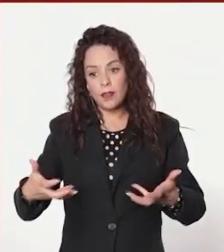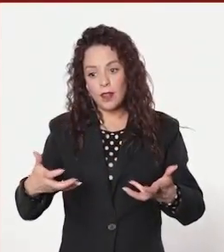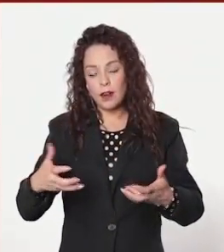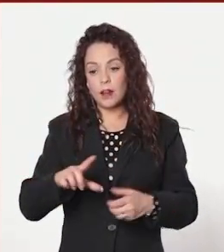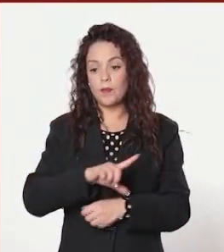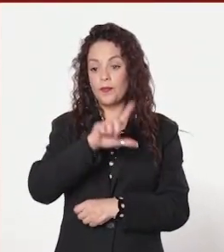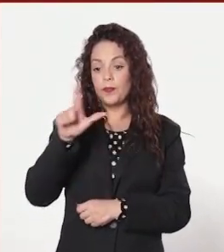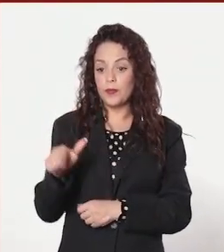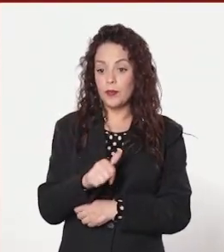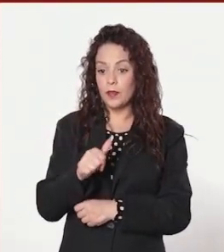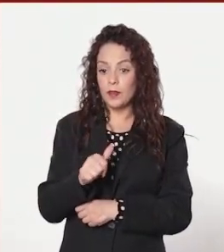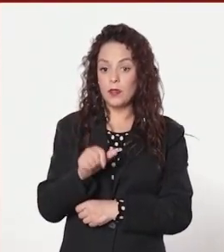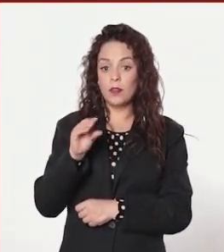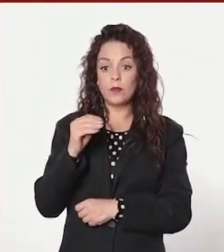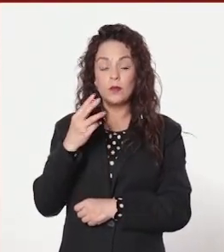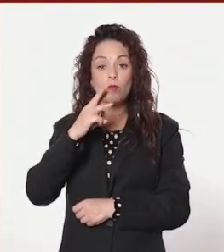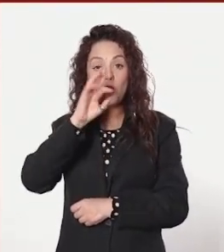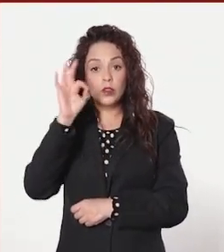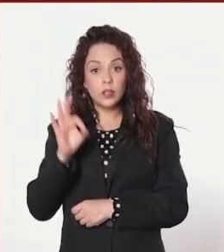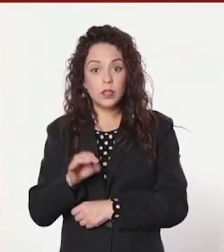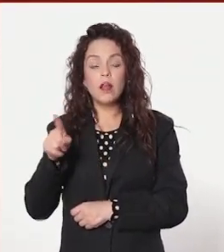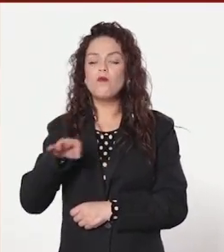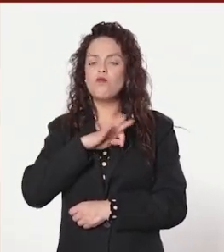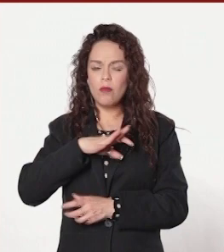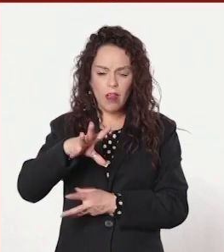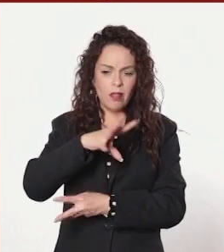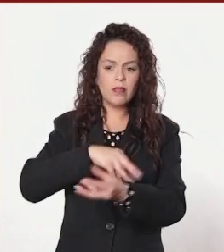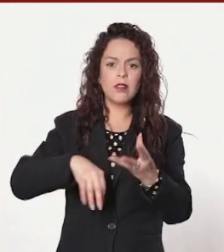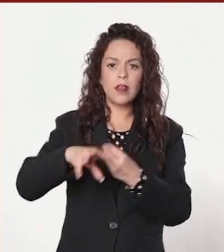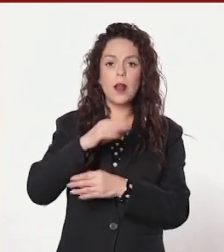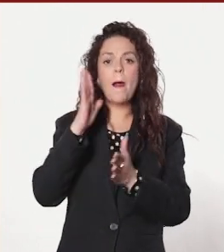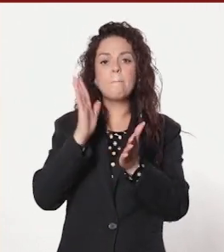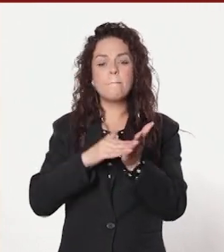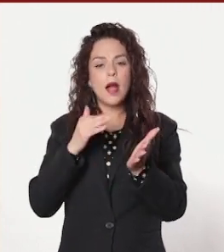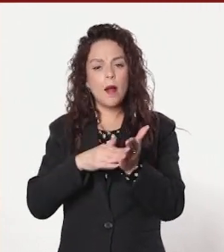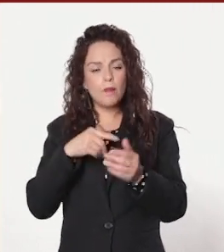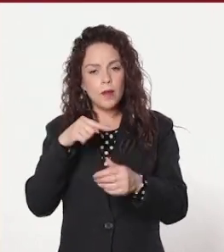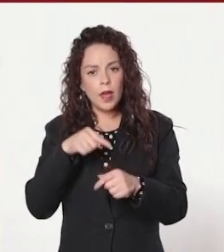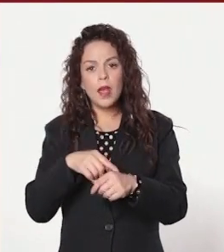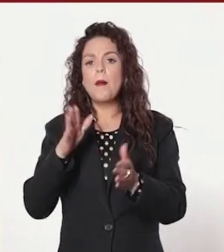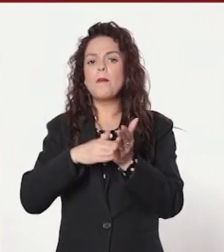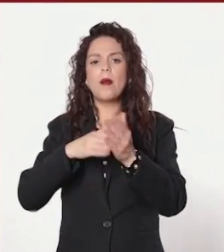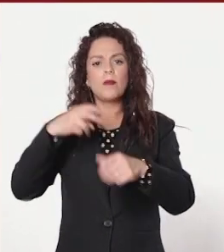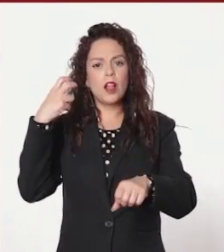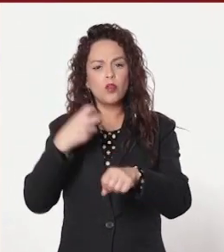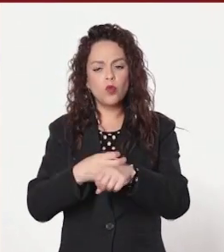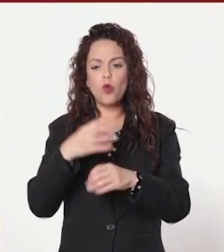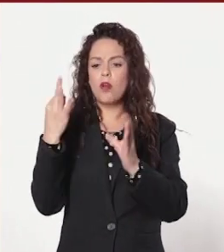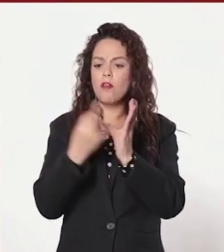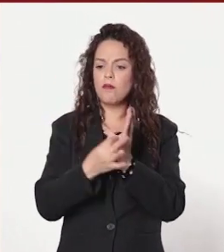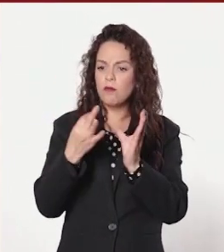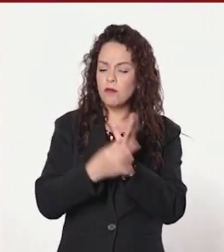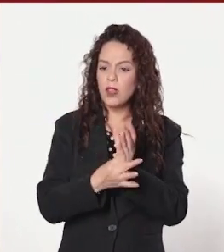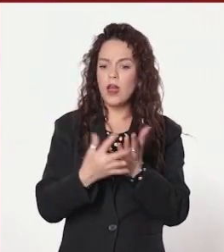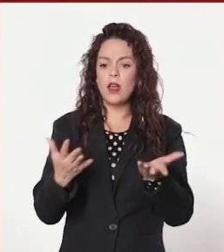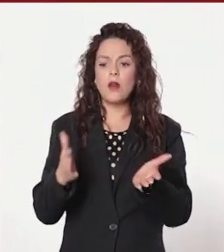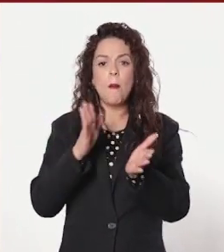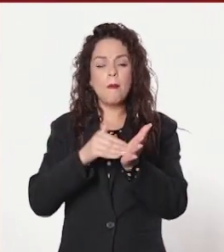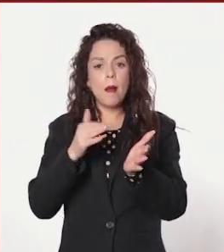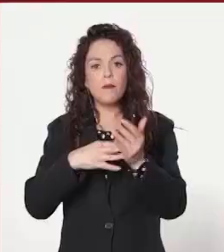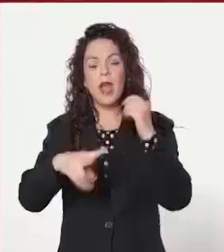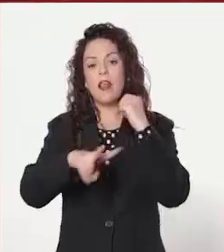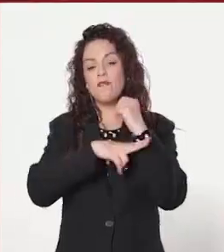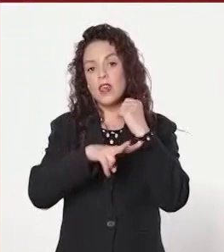residuos son reciclables. Aquí viene el papel, el cartón, el aluminio, los metales, papel y vidrio. Y